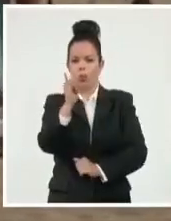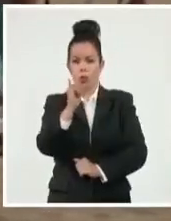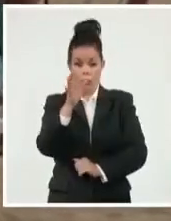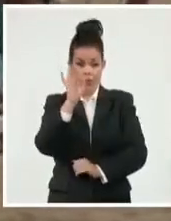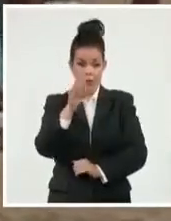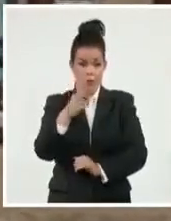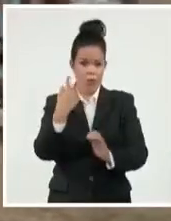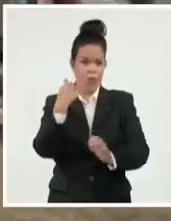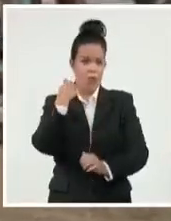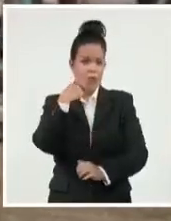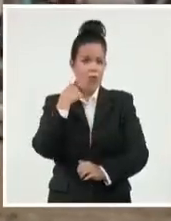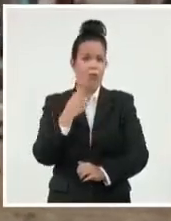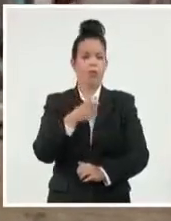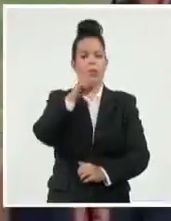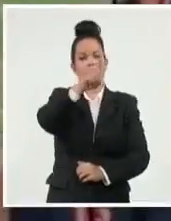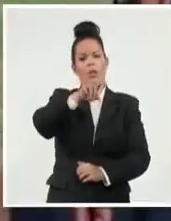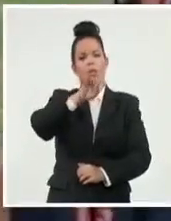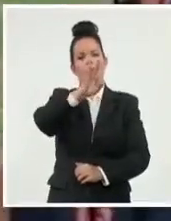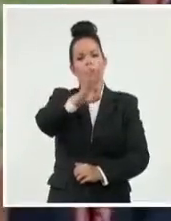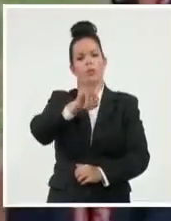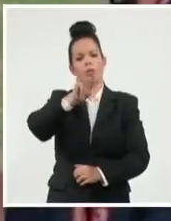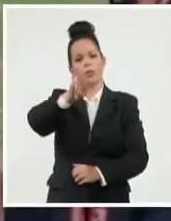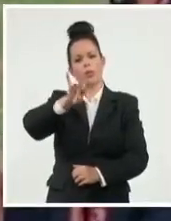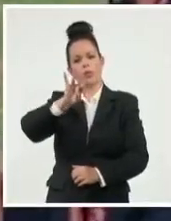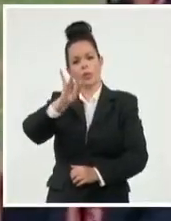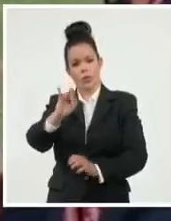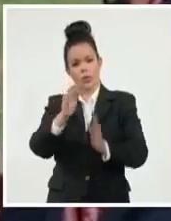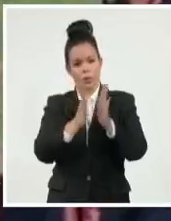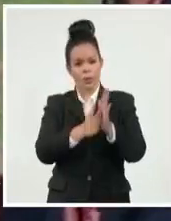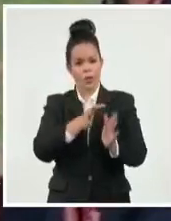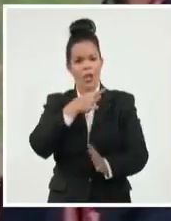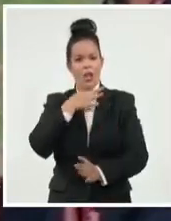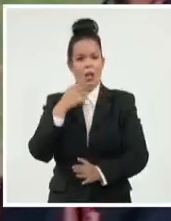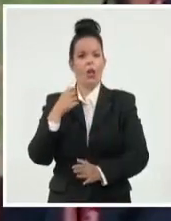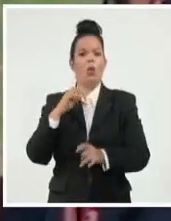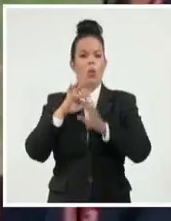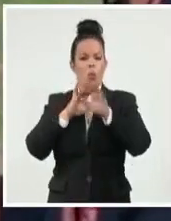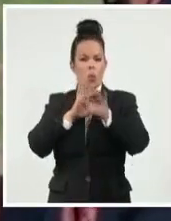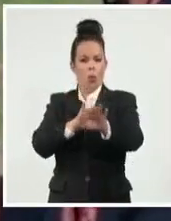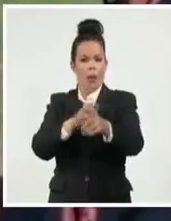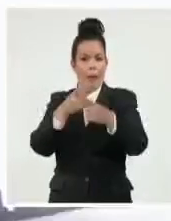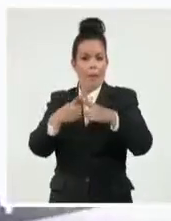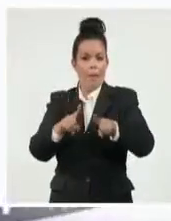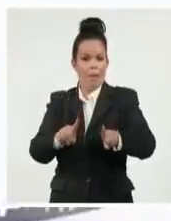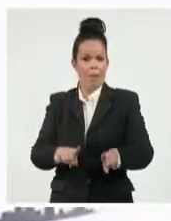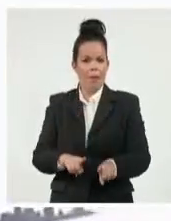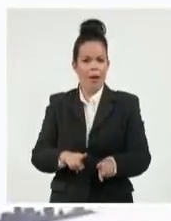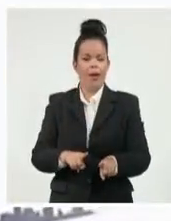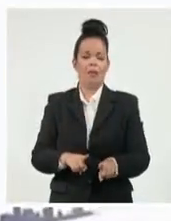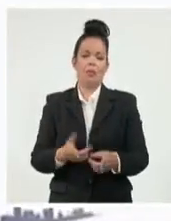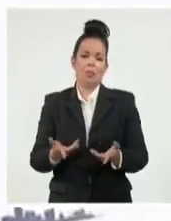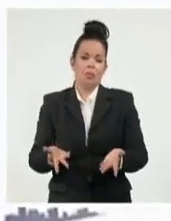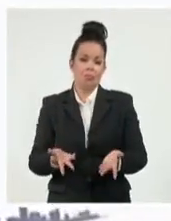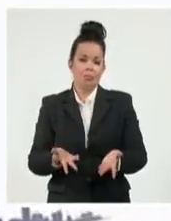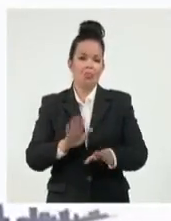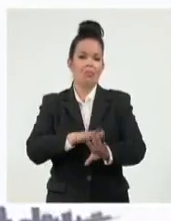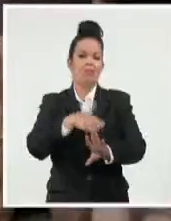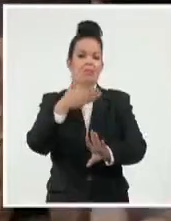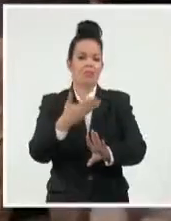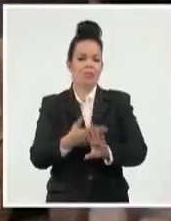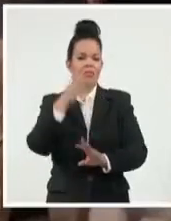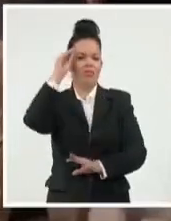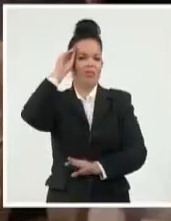de 1897 asistían sin saberlo al nacimiento de una pasión por el cine que